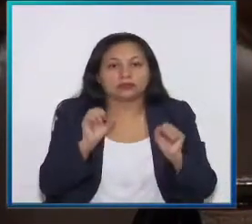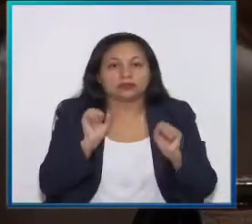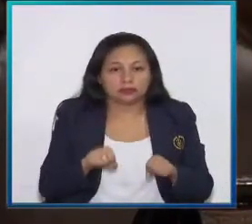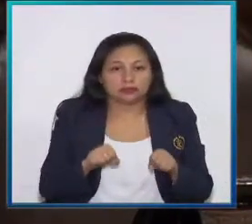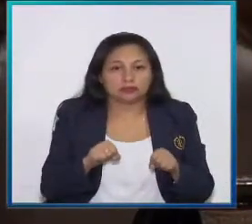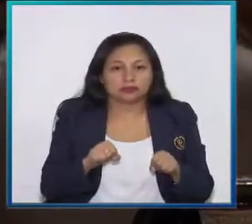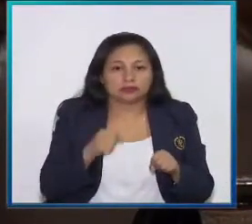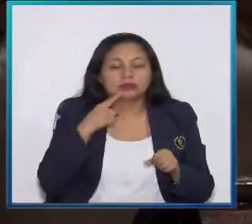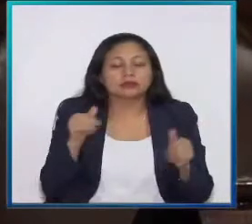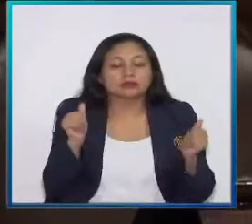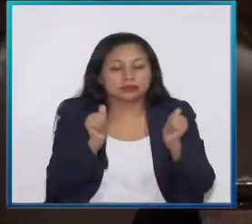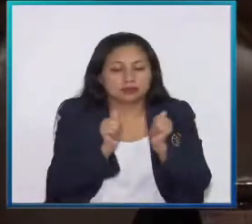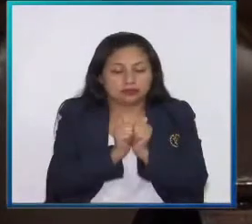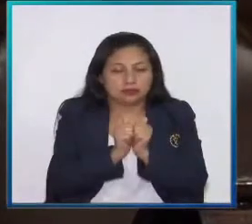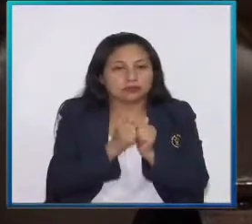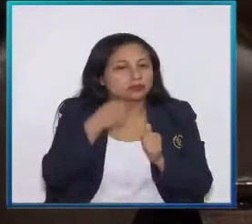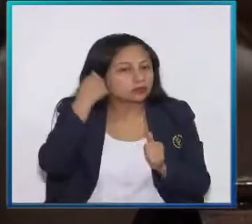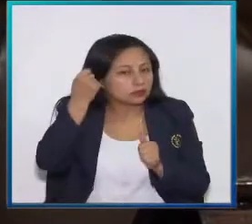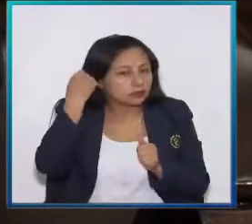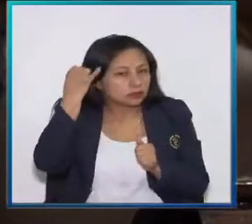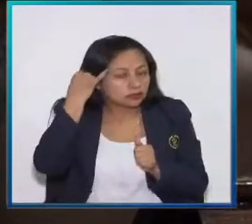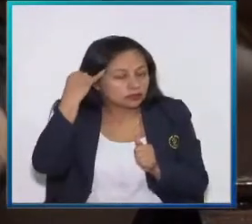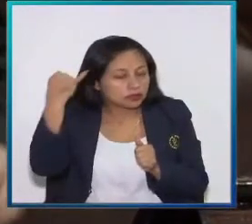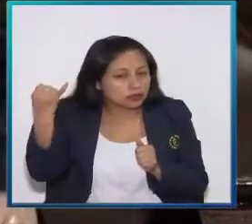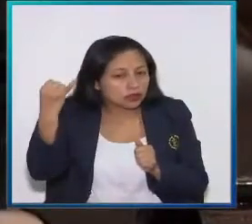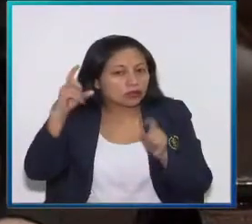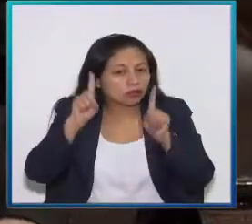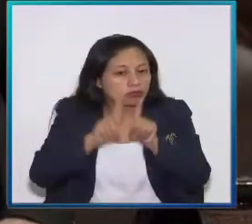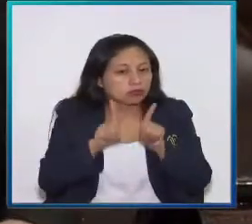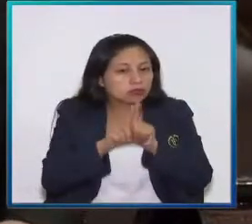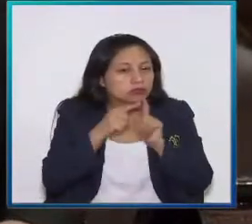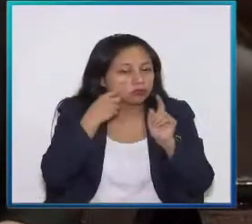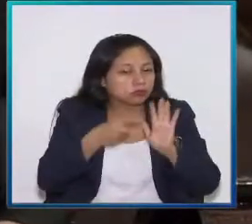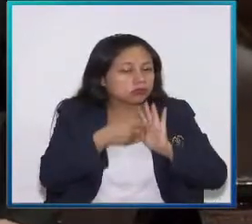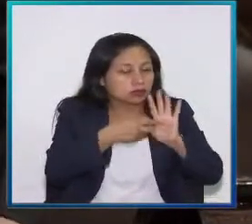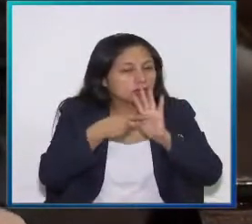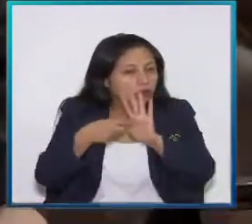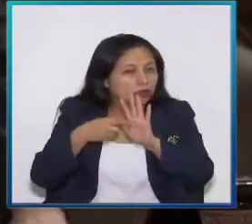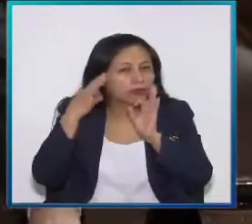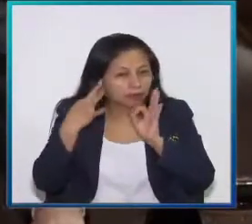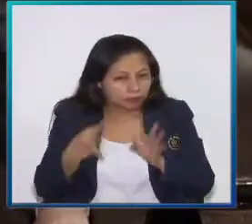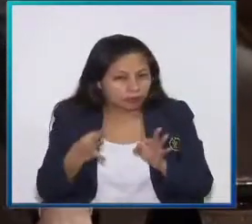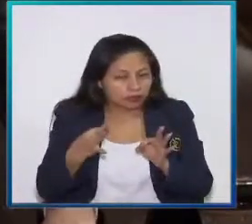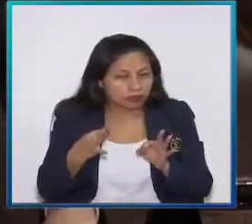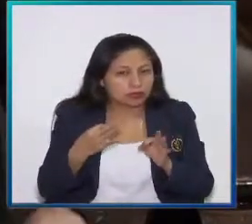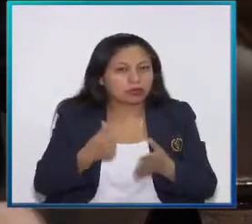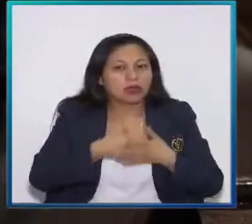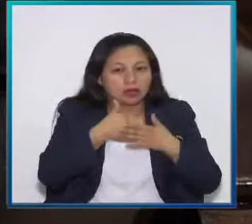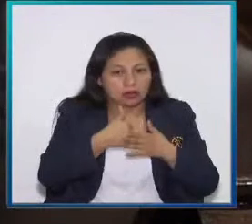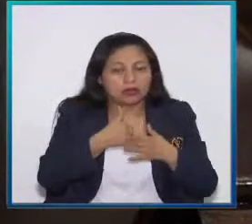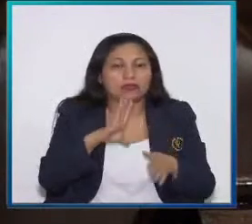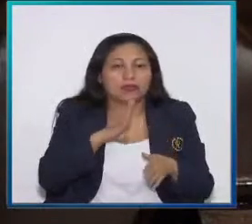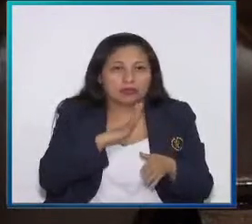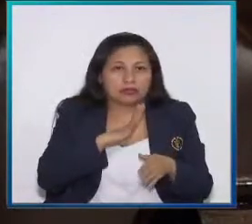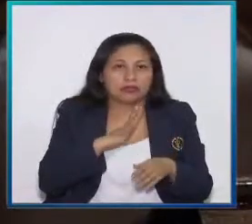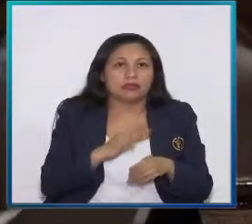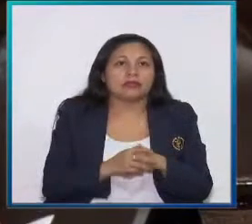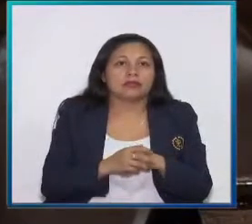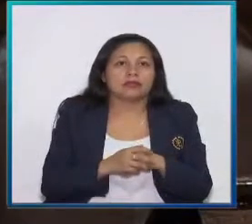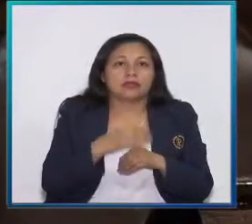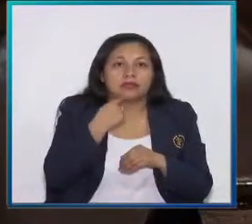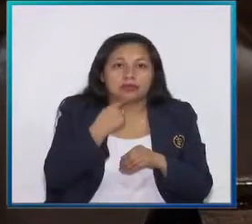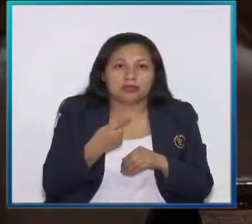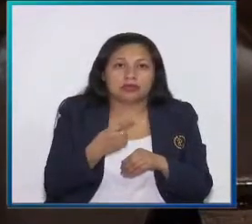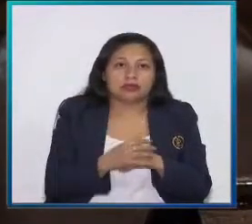pueda coadyuvar a esa idoneidad y reconocida honorabilidad que tenga. Es